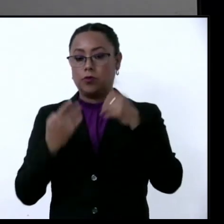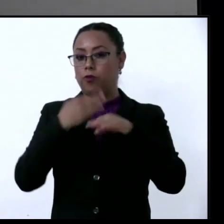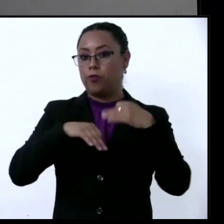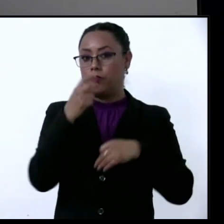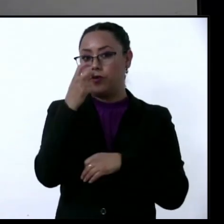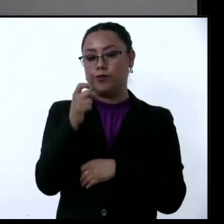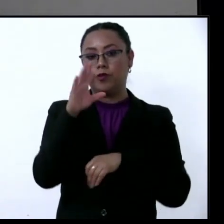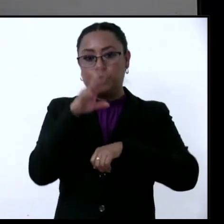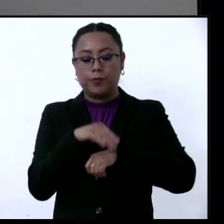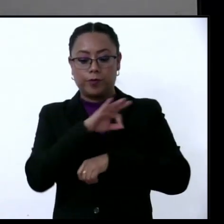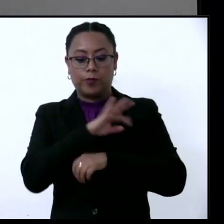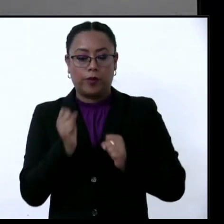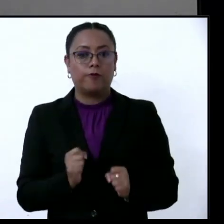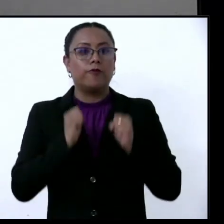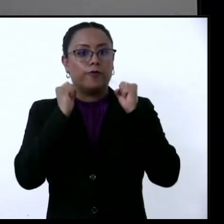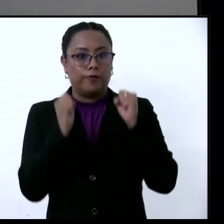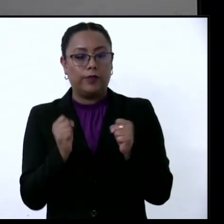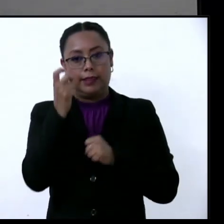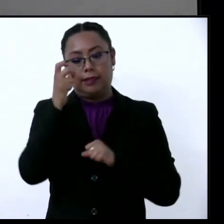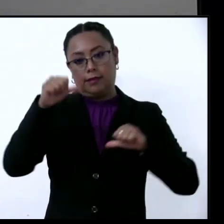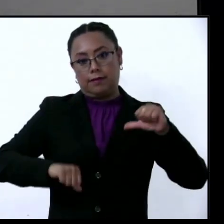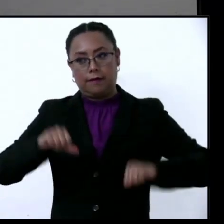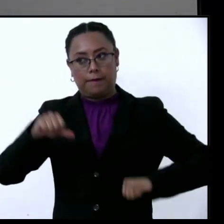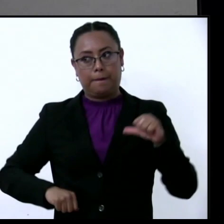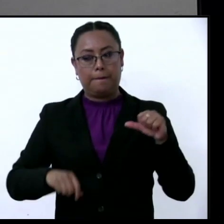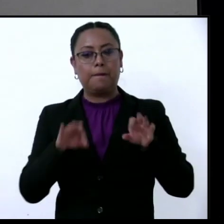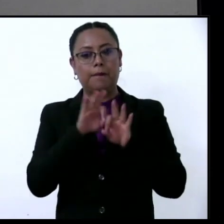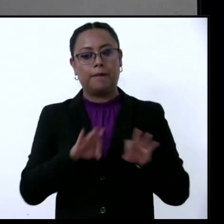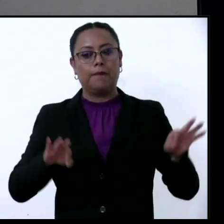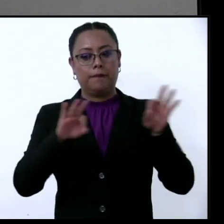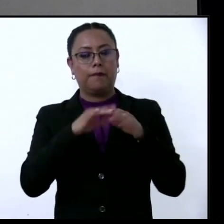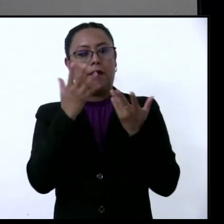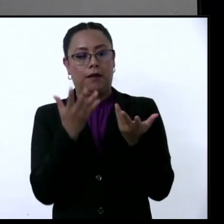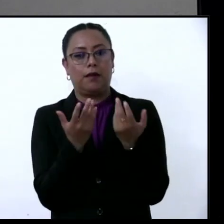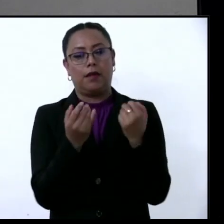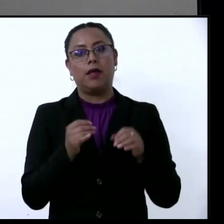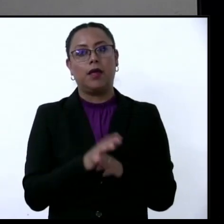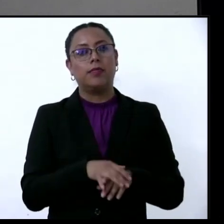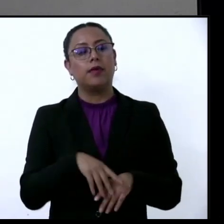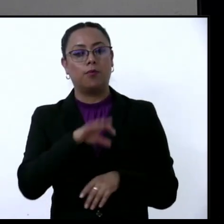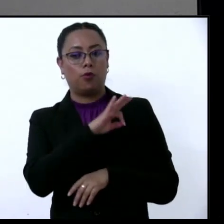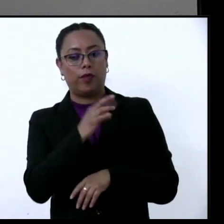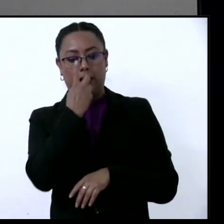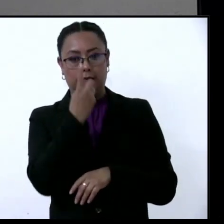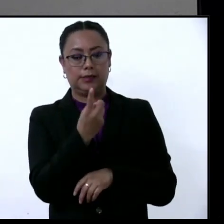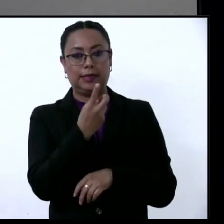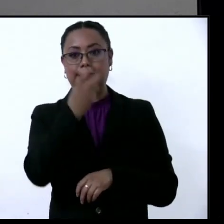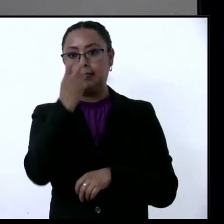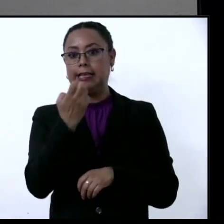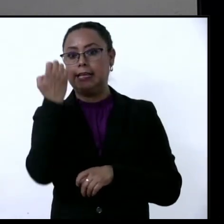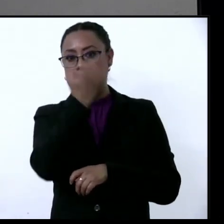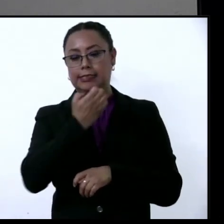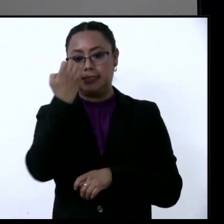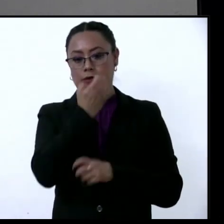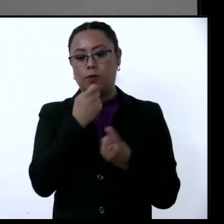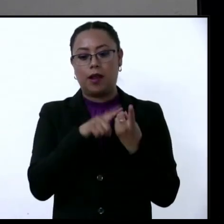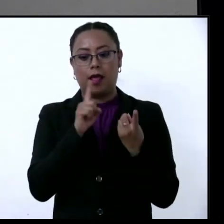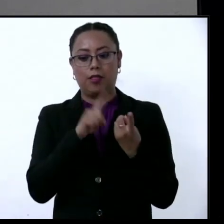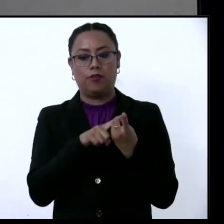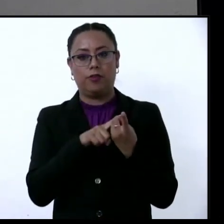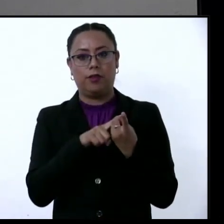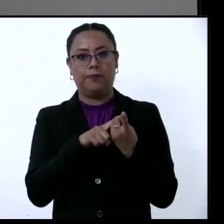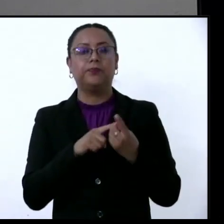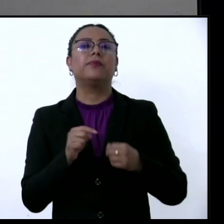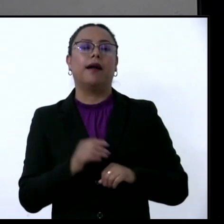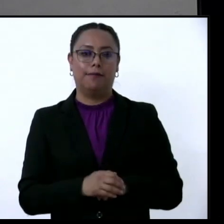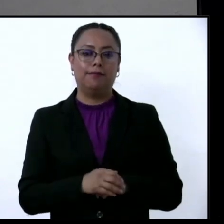estas actividades. Y bueno, también es importante compartirles que esta escuela se ubica en el Centro de